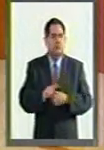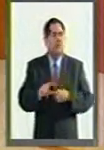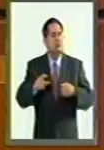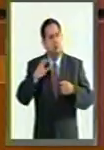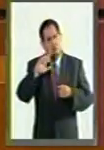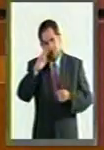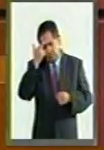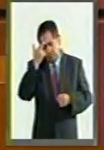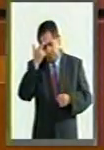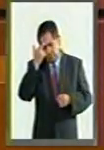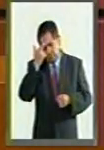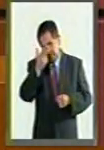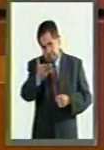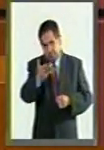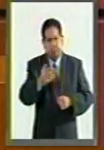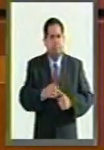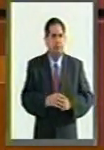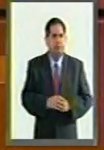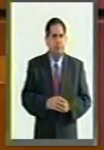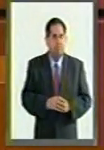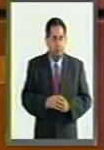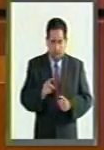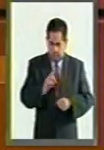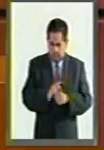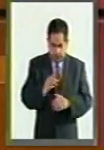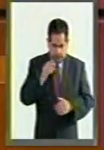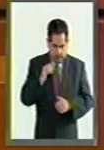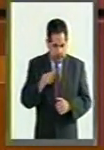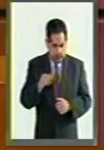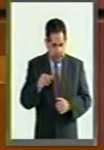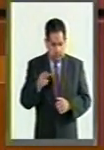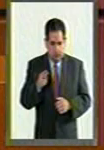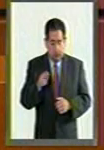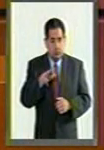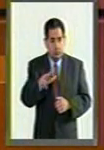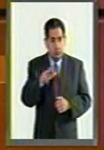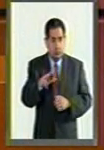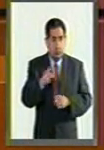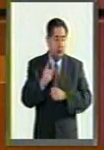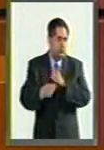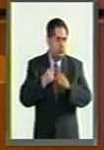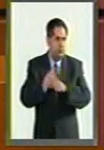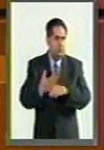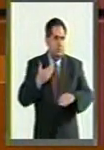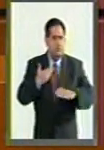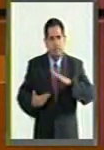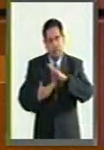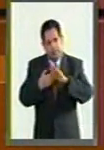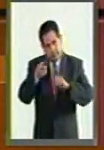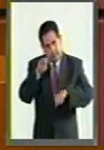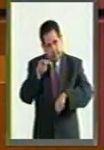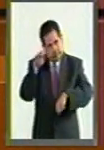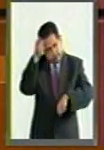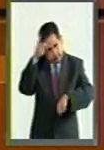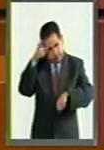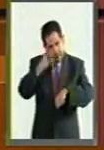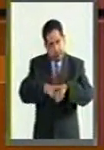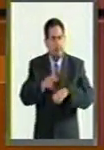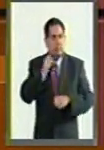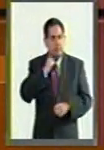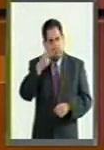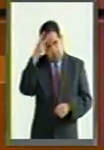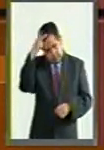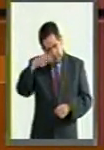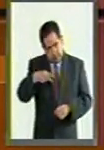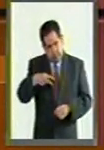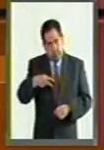recordando que el 18 de noviembre del año pasado, la Mesa Directiva del Senado de la República